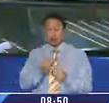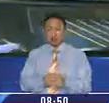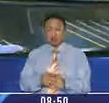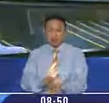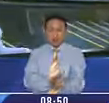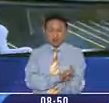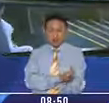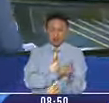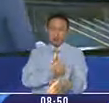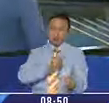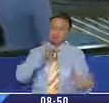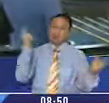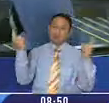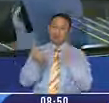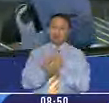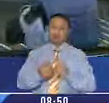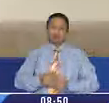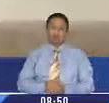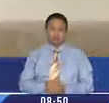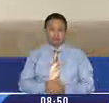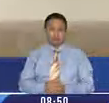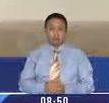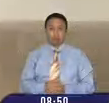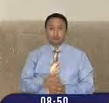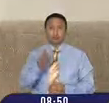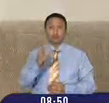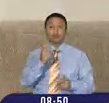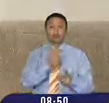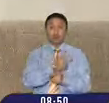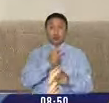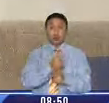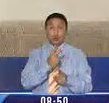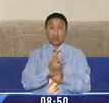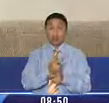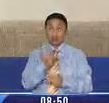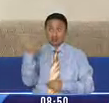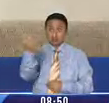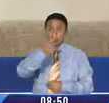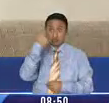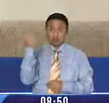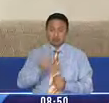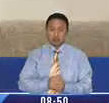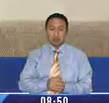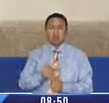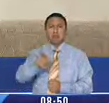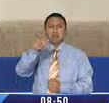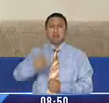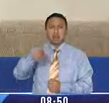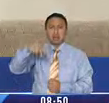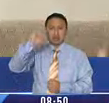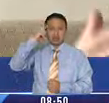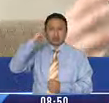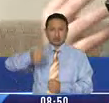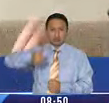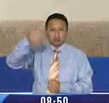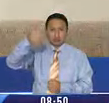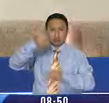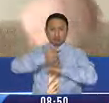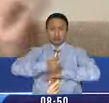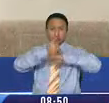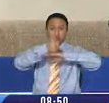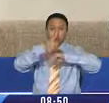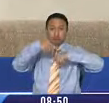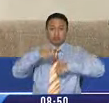deberá implementar en su diario vivir. Cuidar las instalaciones, ¿no? Cuando la gente, el gobierno, la